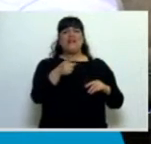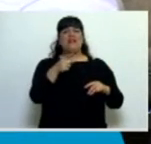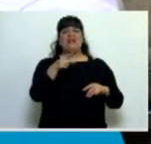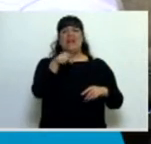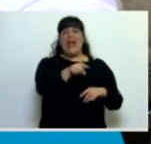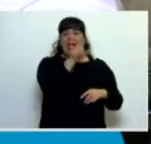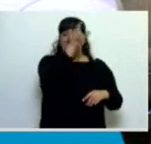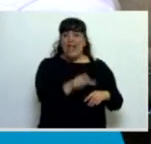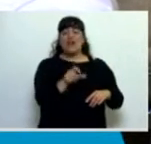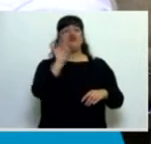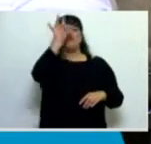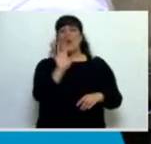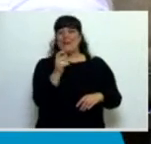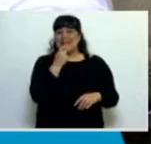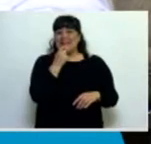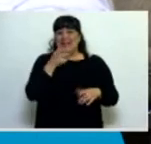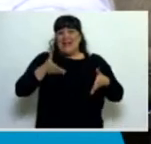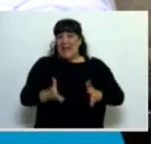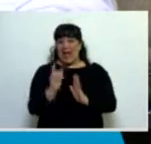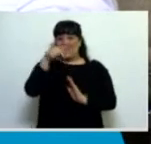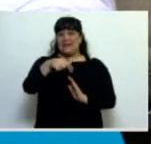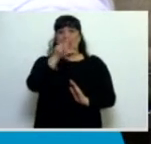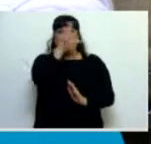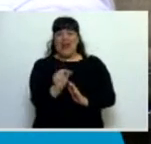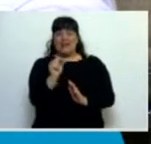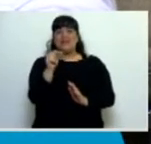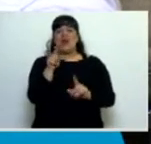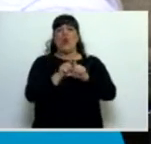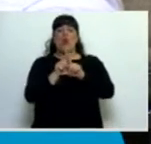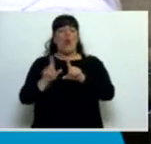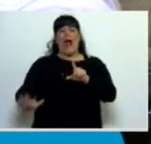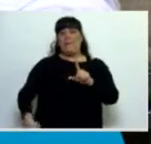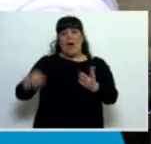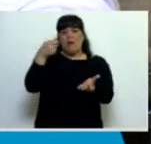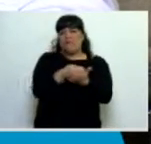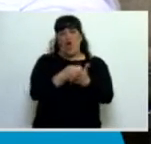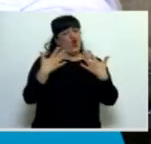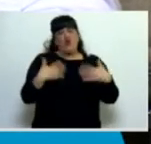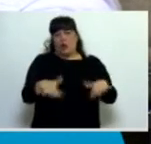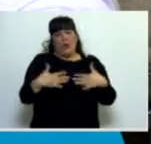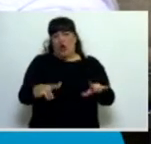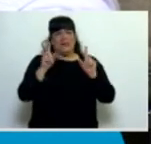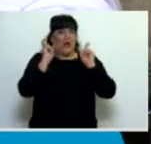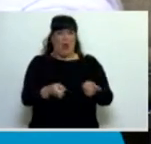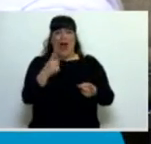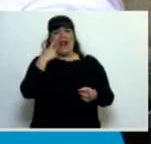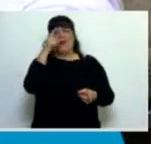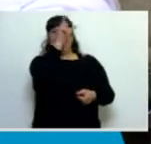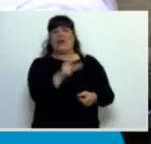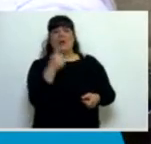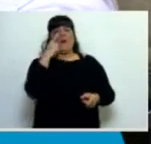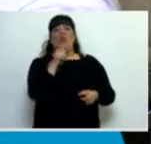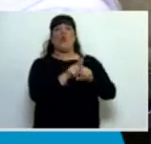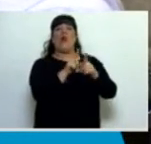simplemente la condición de ciudadano, que a veces hay quienes no tienen que aportar para poder ser contribuyentes al sistema, y esto no le quita